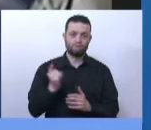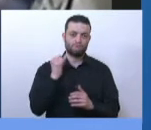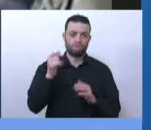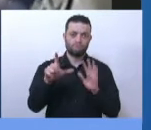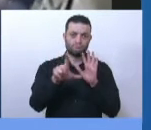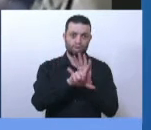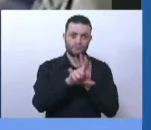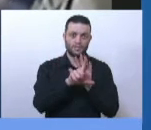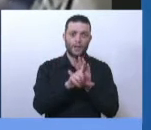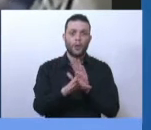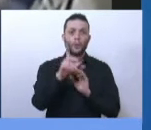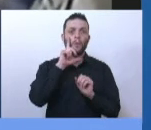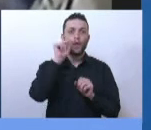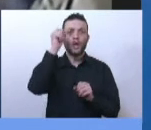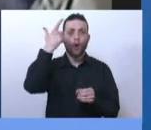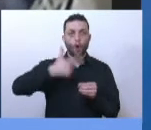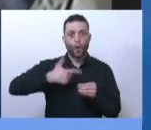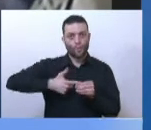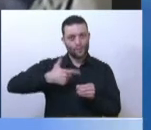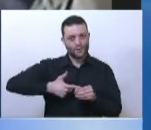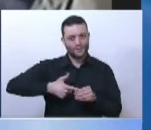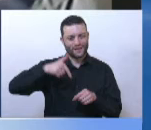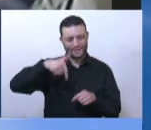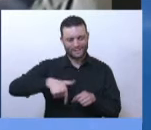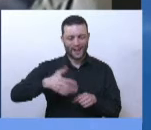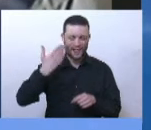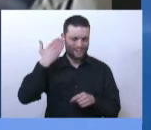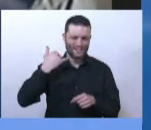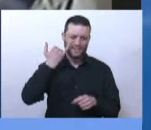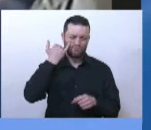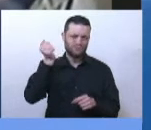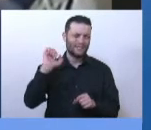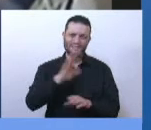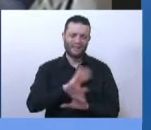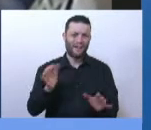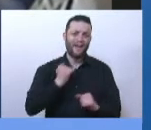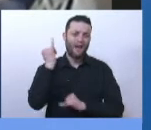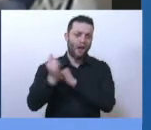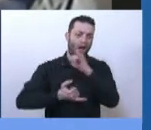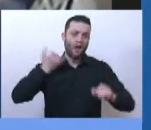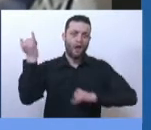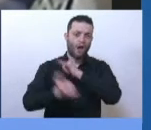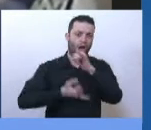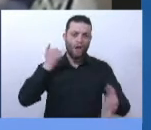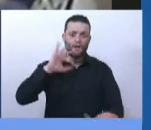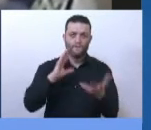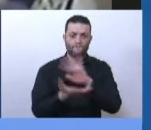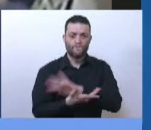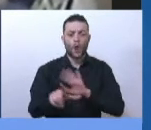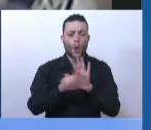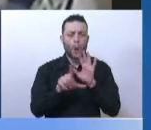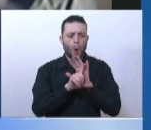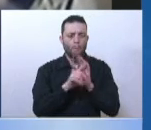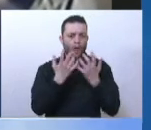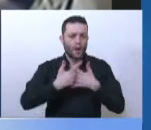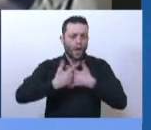biocombustible que estamos tratando en este momento. Ya se ha hablado del proceso de formación de las leyes y de cómo